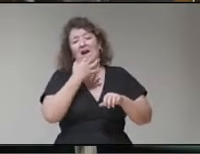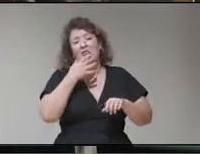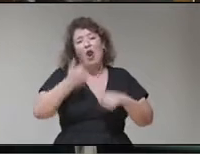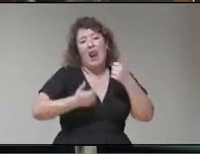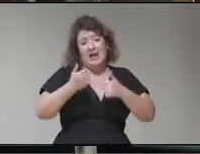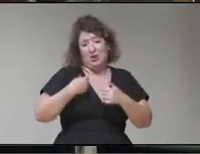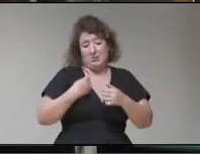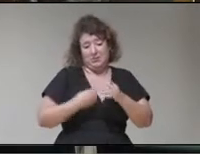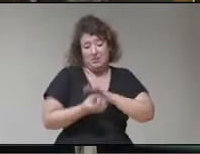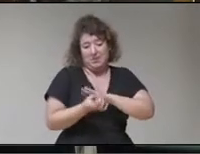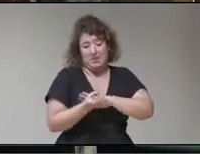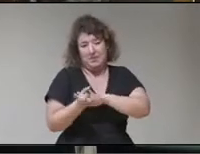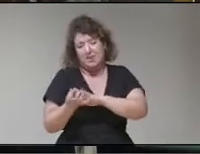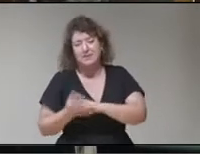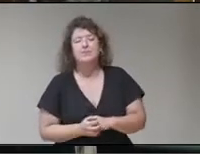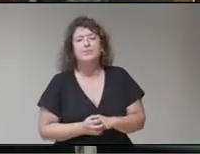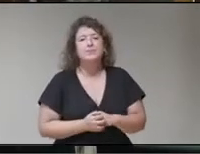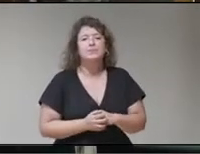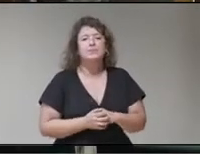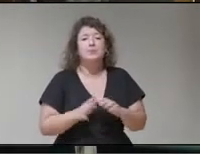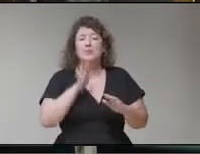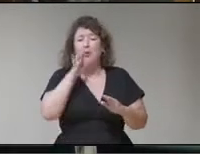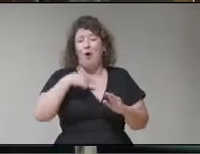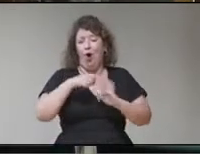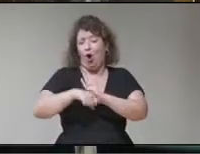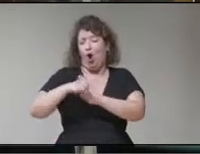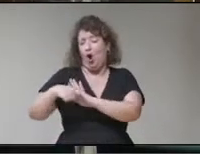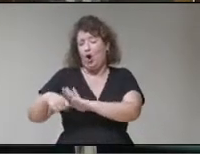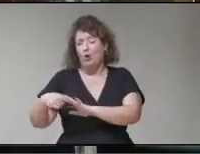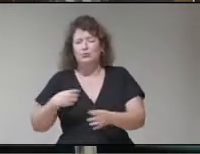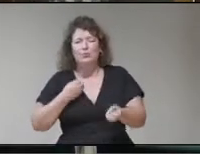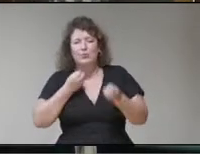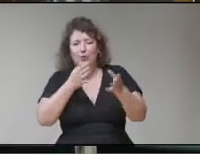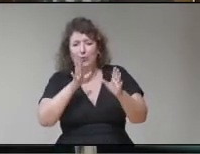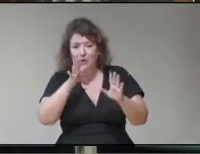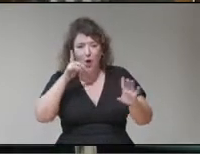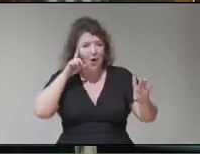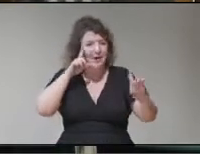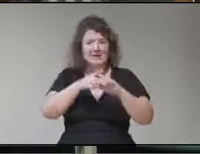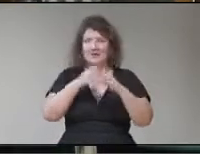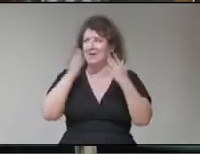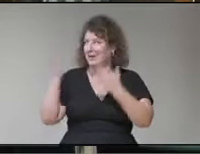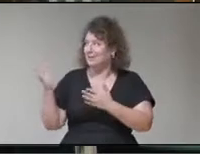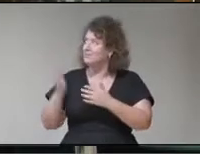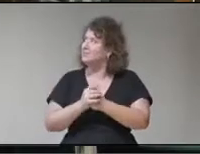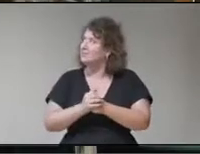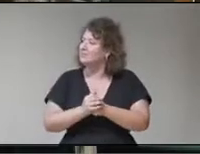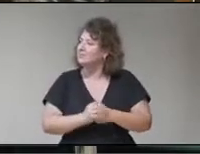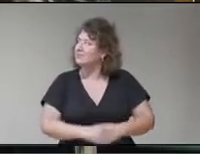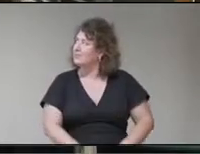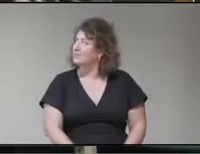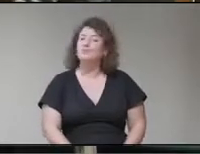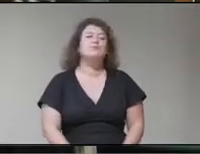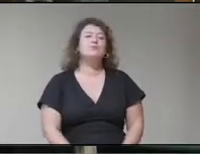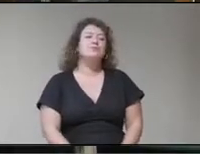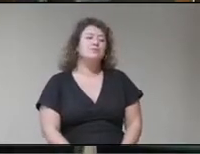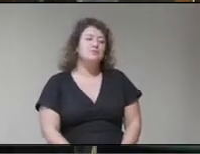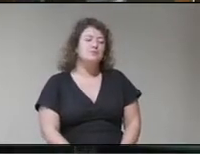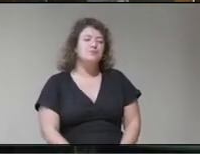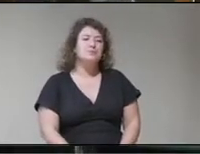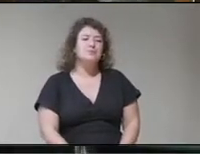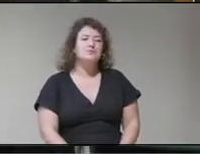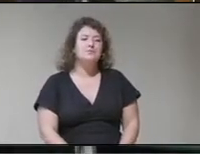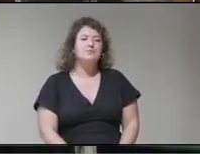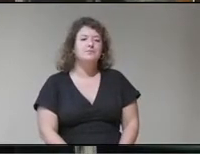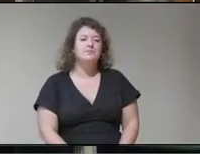produciendo. Pues bien, ¿por qué os meto todo este rollo? Porque yo quería llegar a esto de aquí. Vamos a ver. Un dato